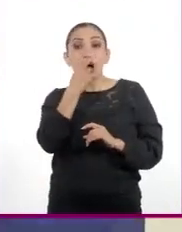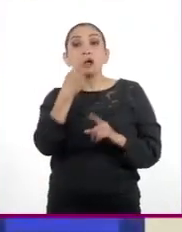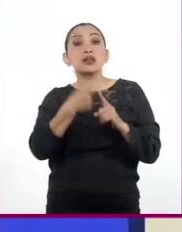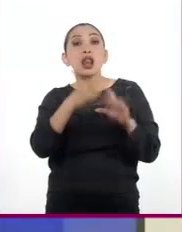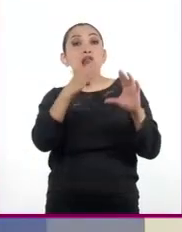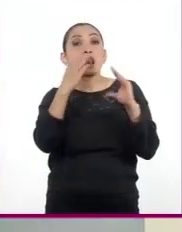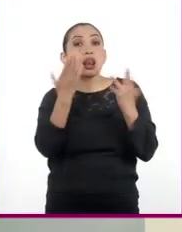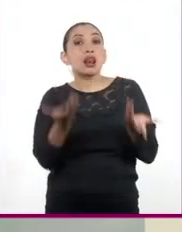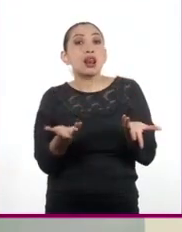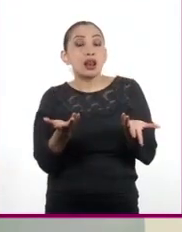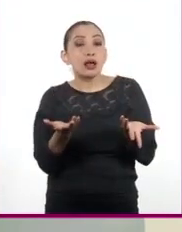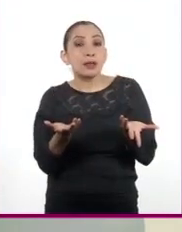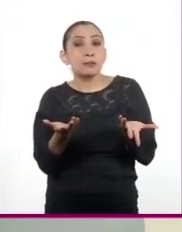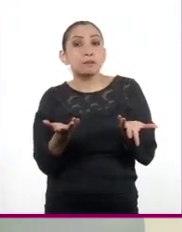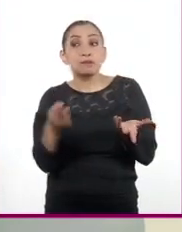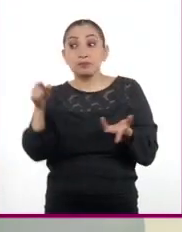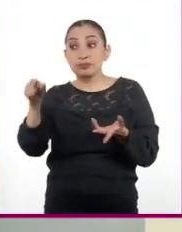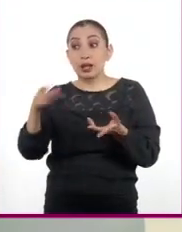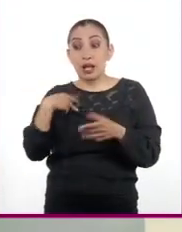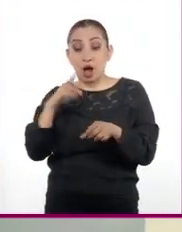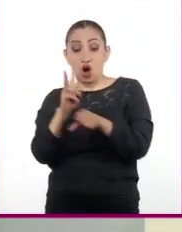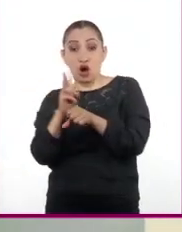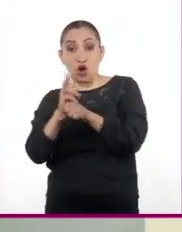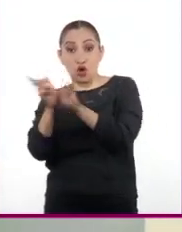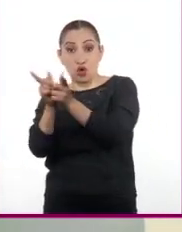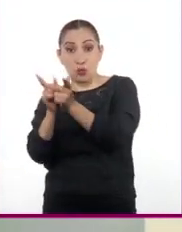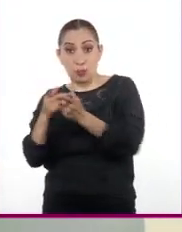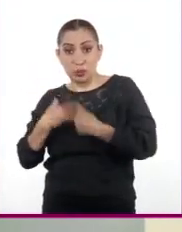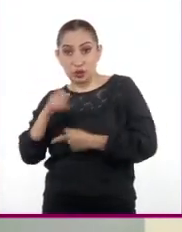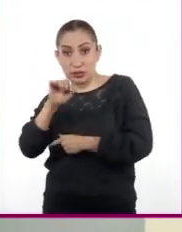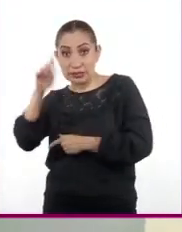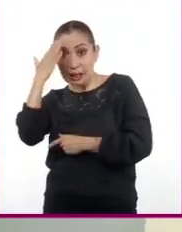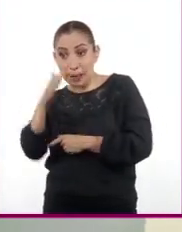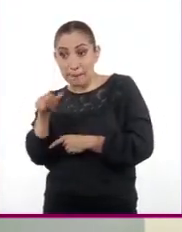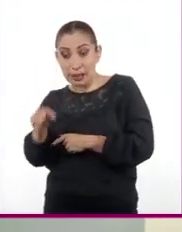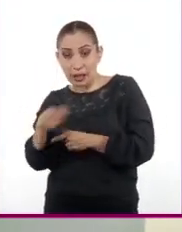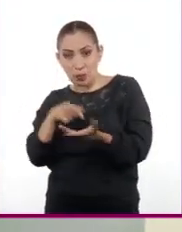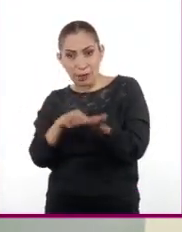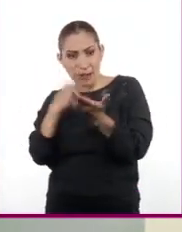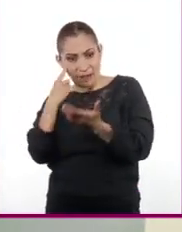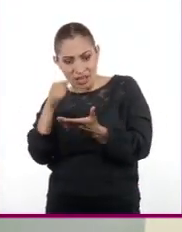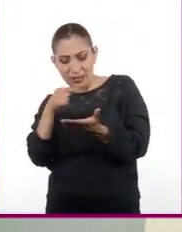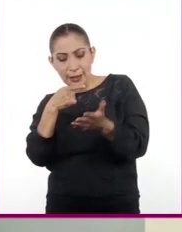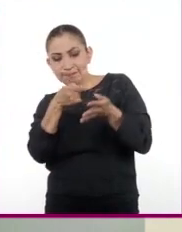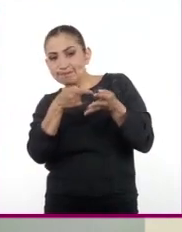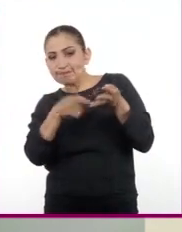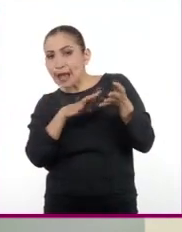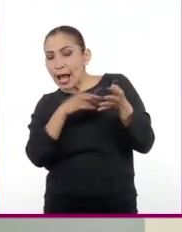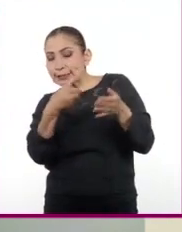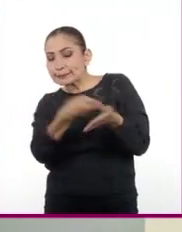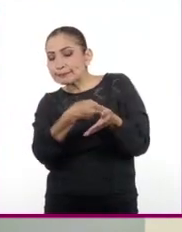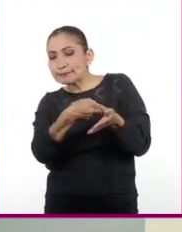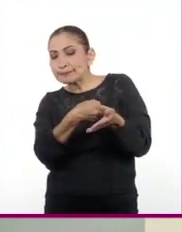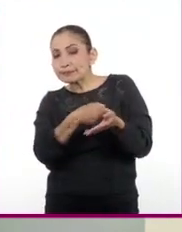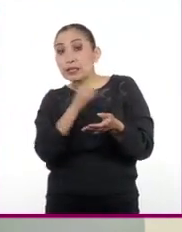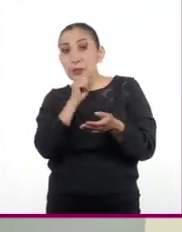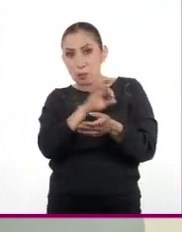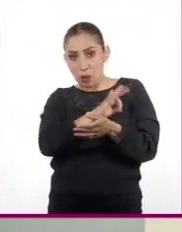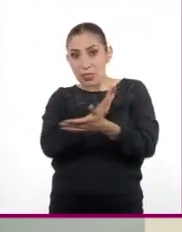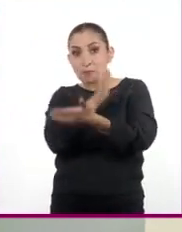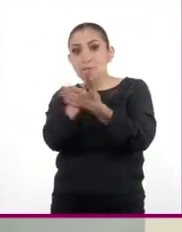enseñar? De alguna forma, tanto el observatorio nos enseña, como también se convierte en un espacio donde a veces hay oportunidad de